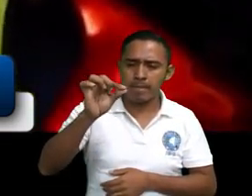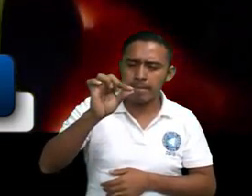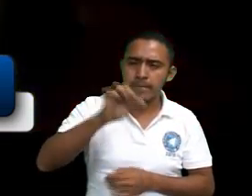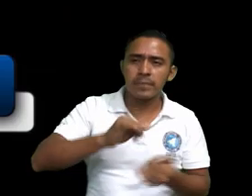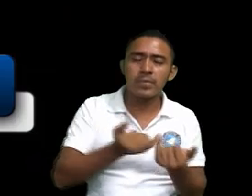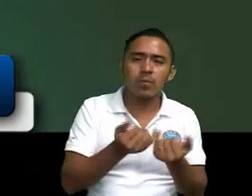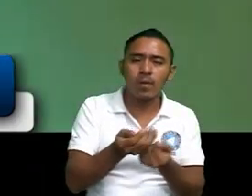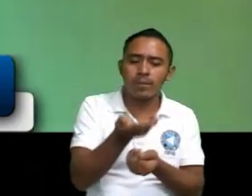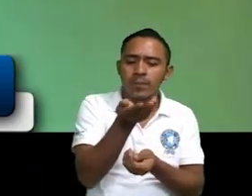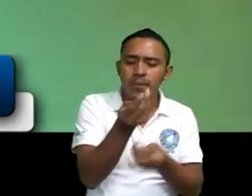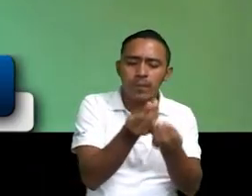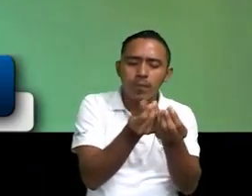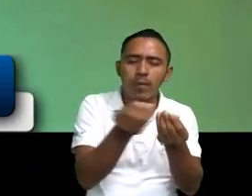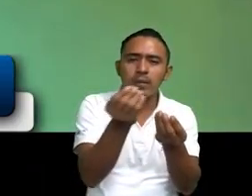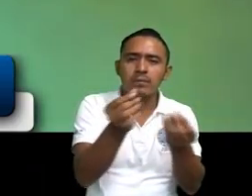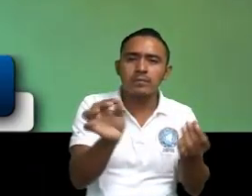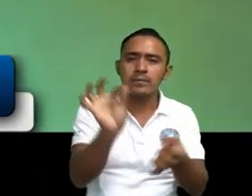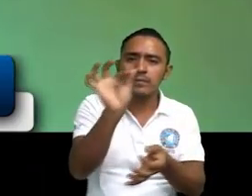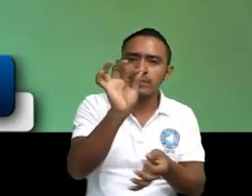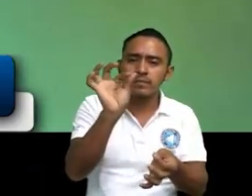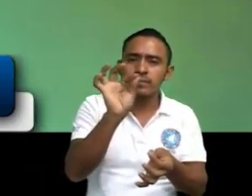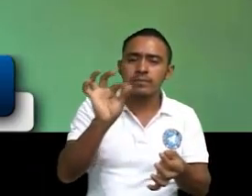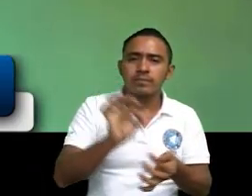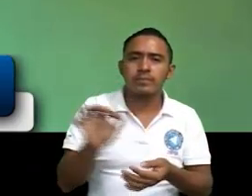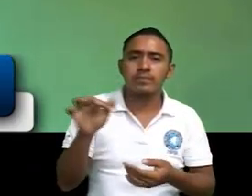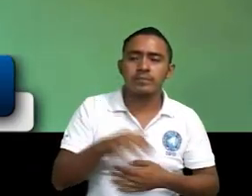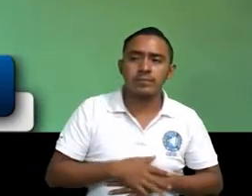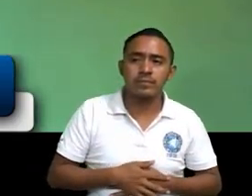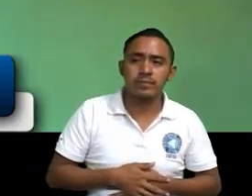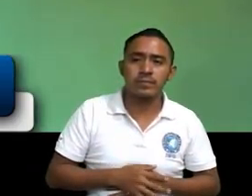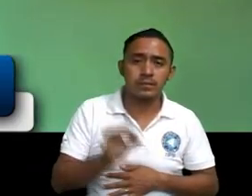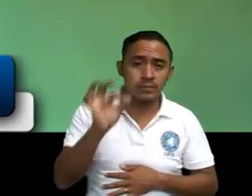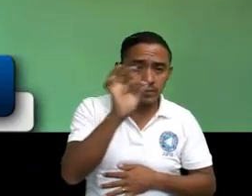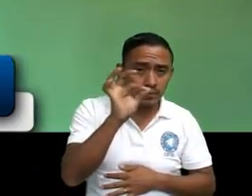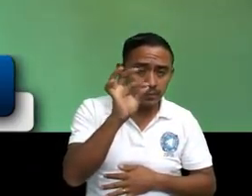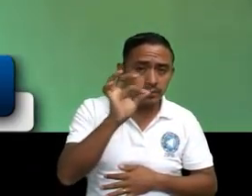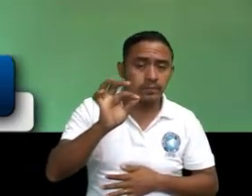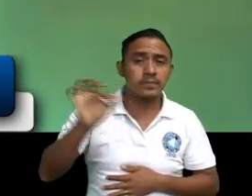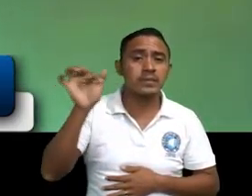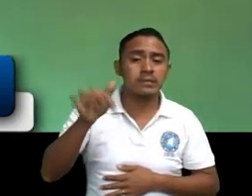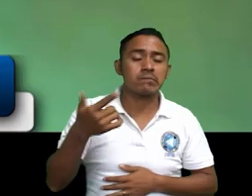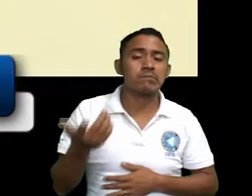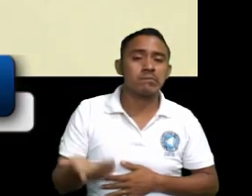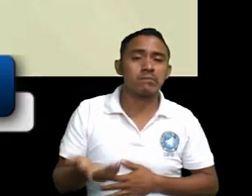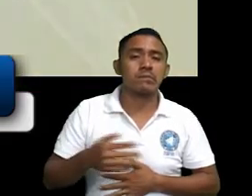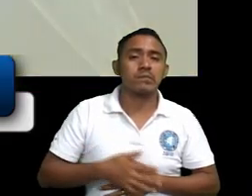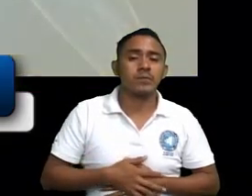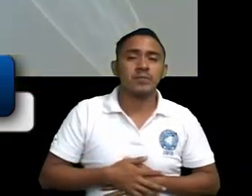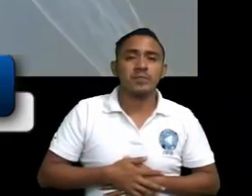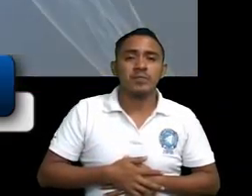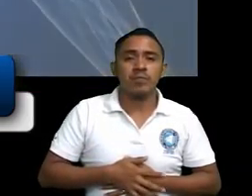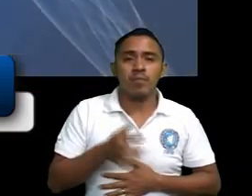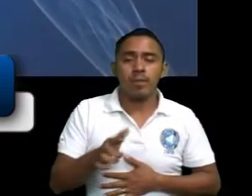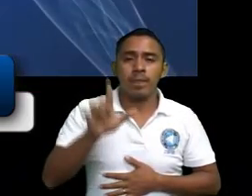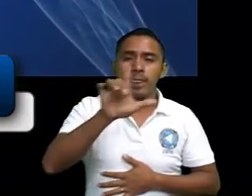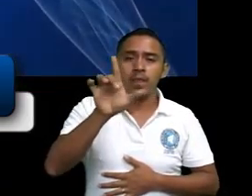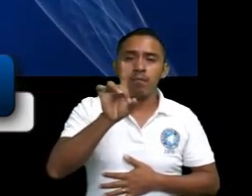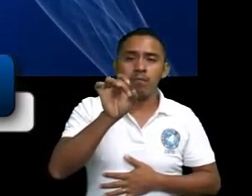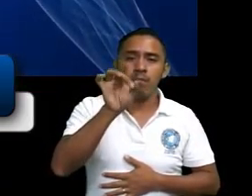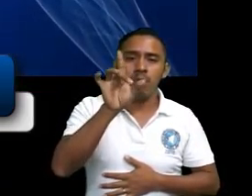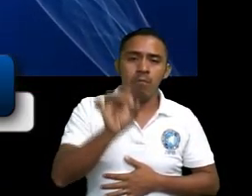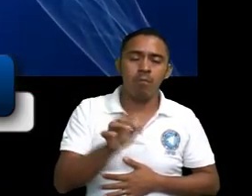¿no? Sí, arenilla. Al final la arenilla son pequeñas piedritas, ¿no? Entonces, lo que es lodo biliar es similar,